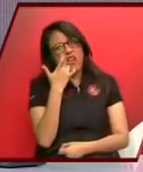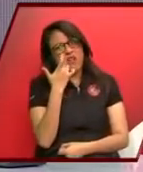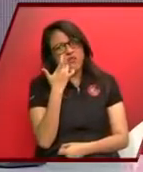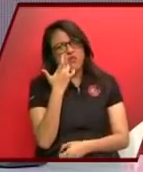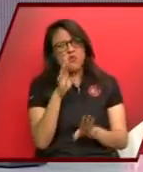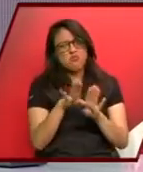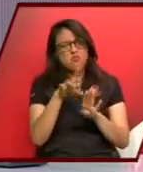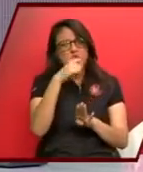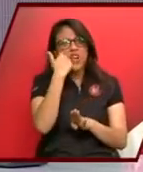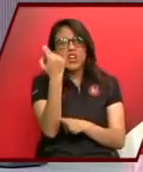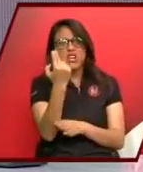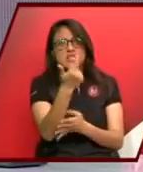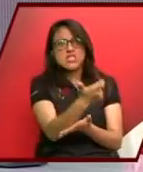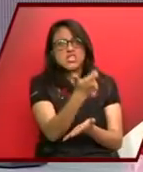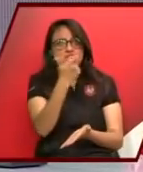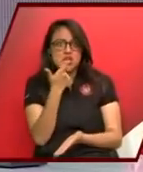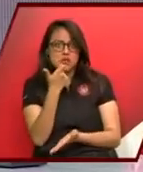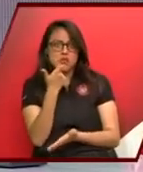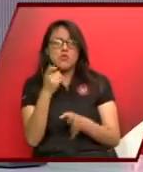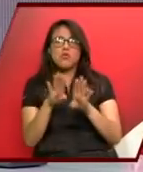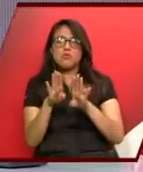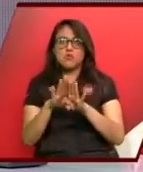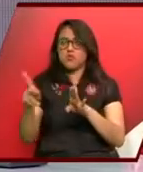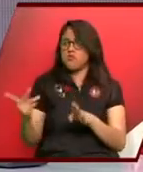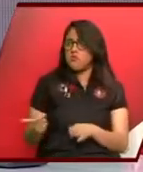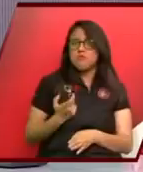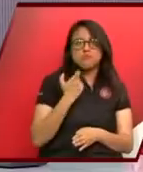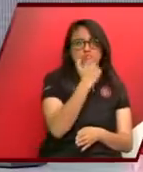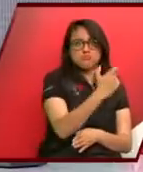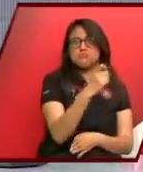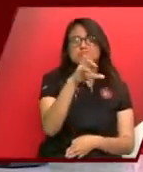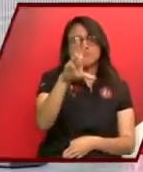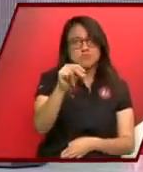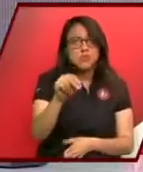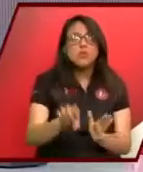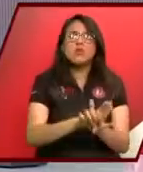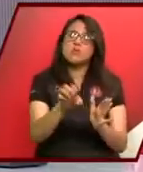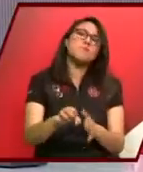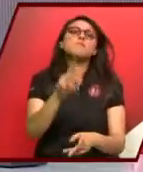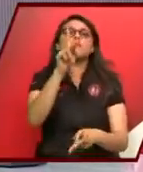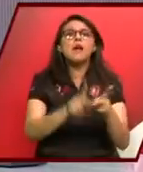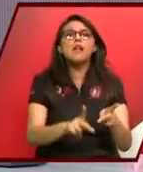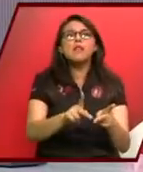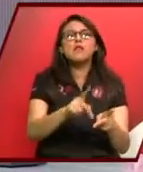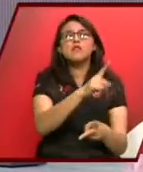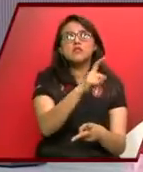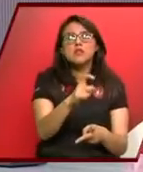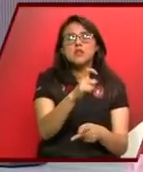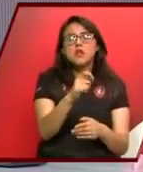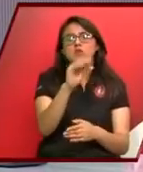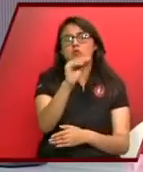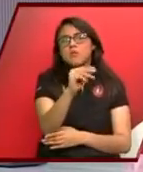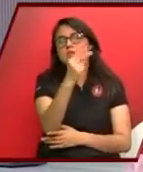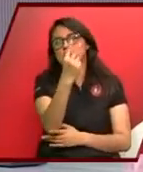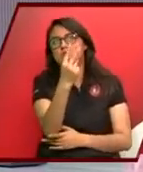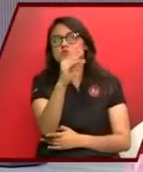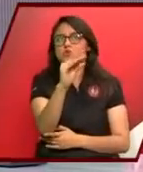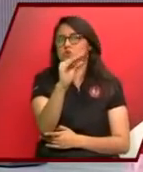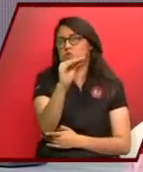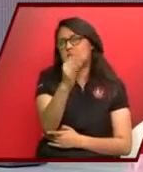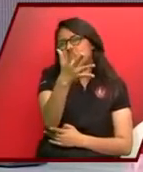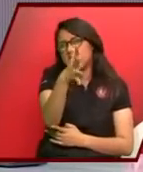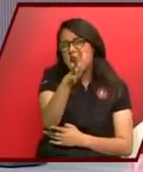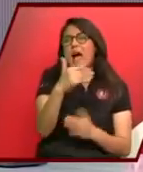¿cómo te piden dinero para darte dinero? Si del dinero que vas a prestar me quitas una parte, yo ya te debo 100, pero me das 92 o